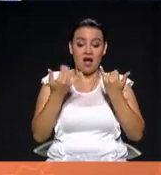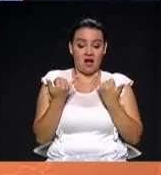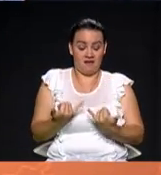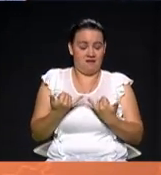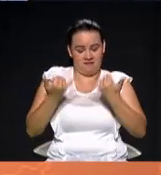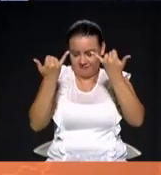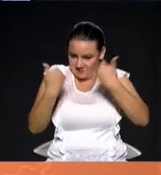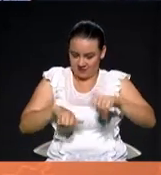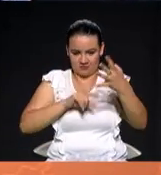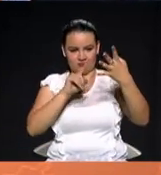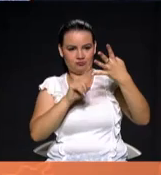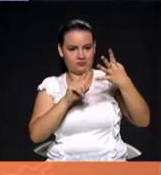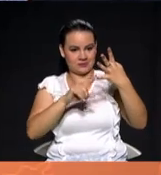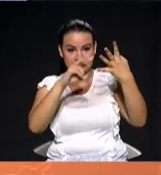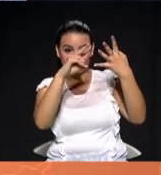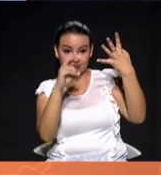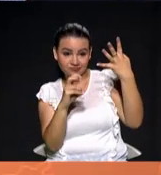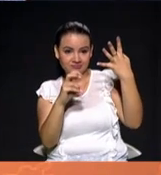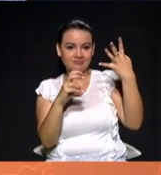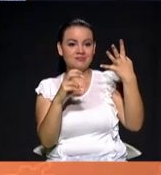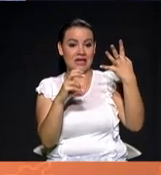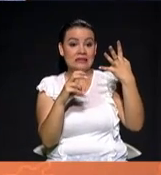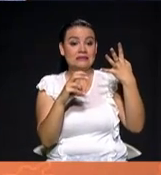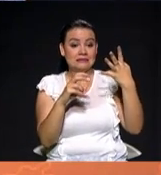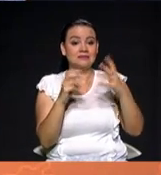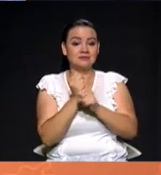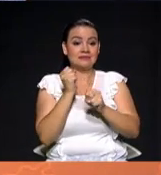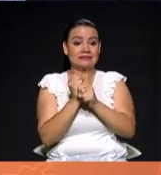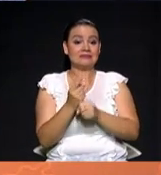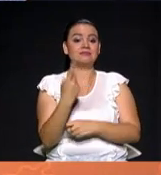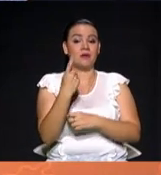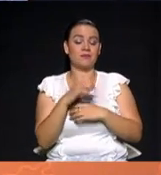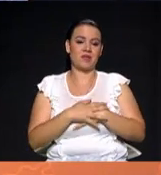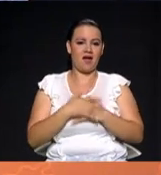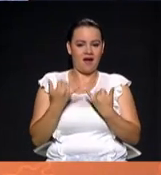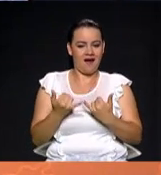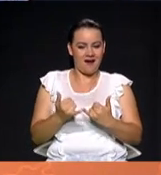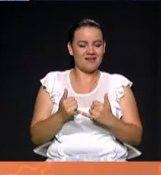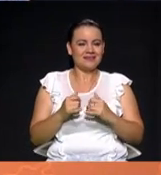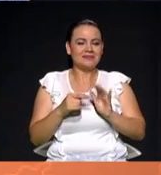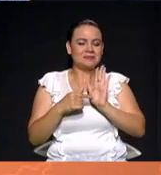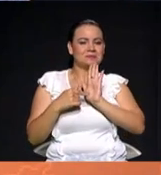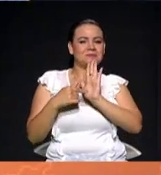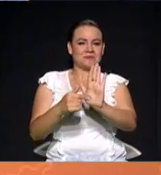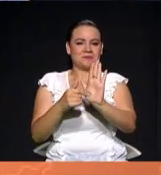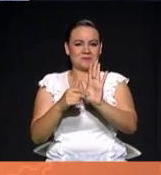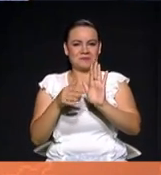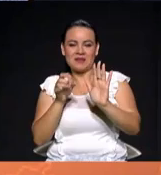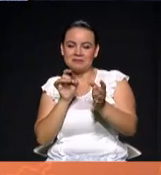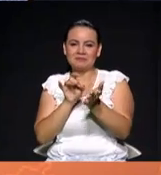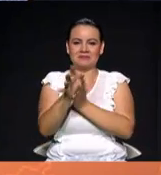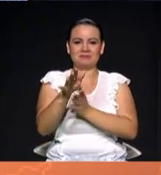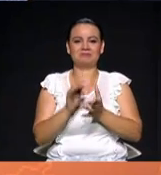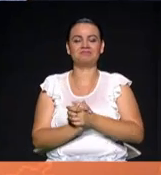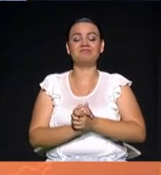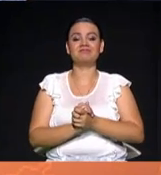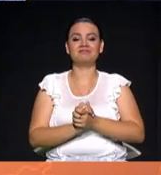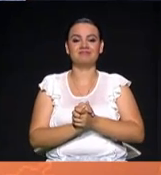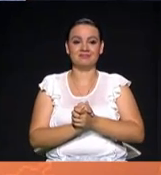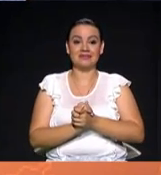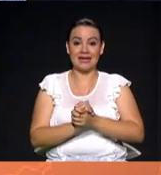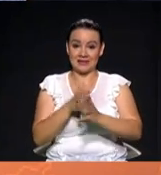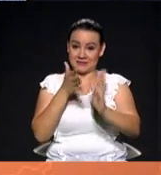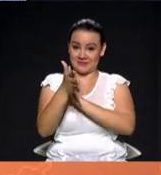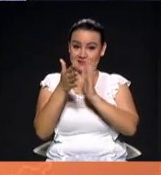con el tema de desempleo y también es hora de ir a un segundo corte de mensajes institucionales pero una muy buena noticia estamos primero en